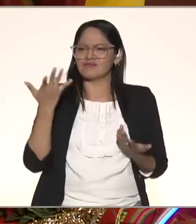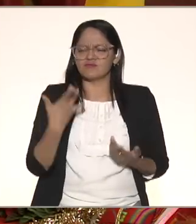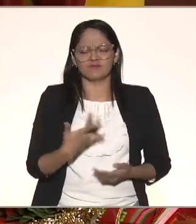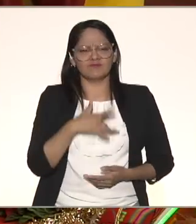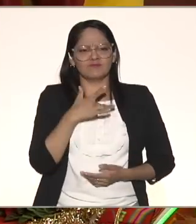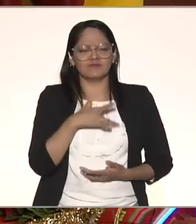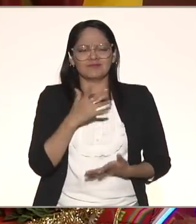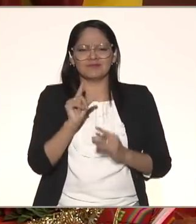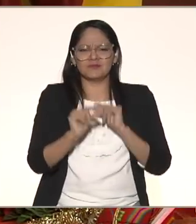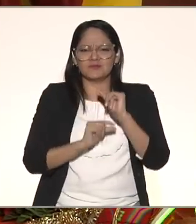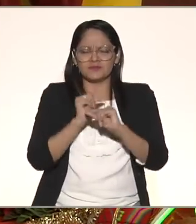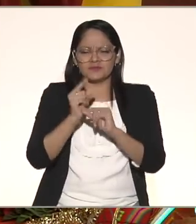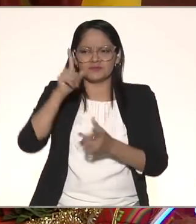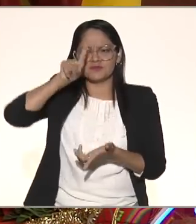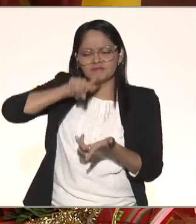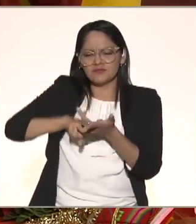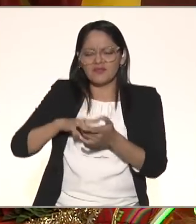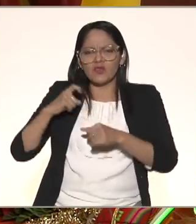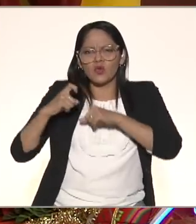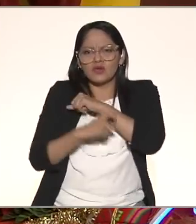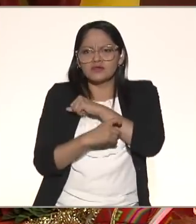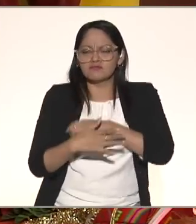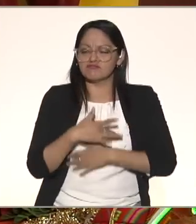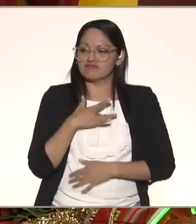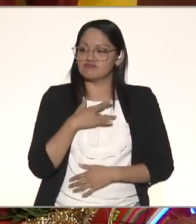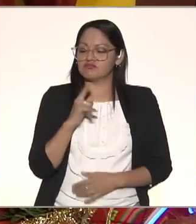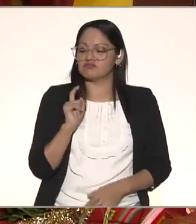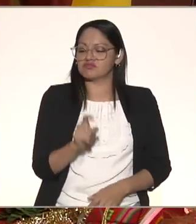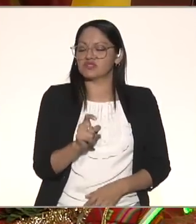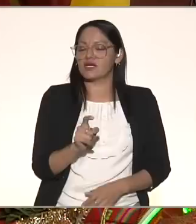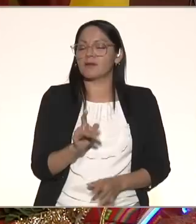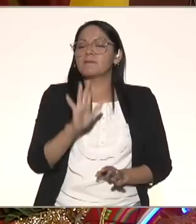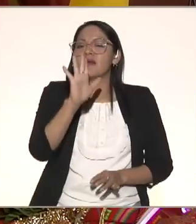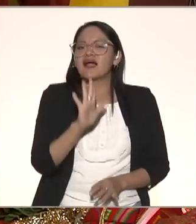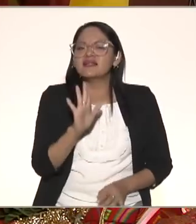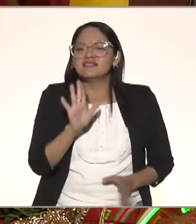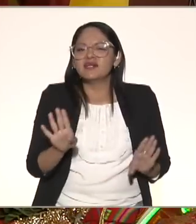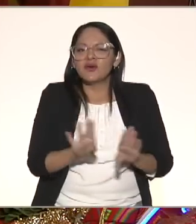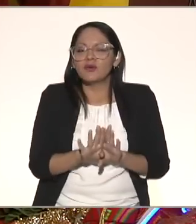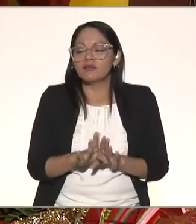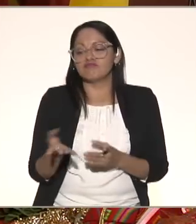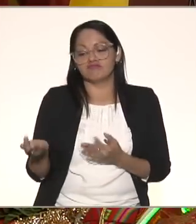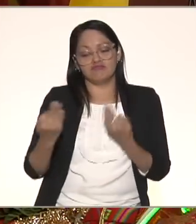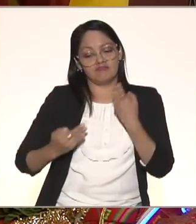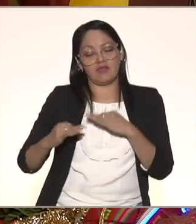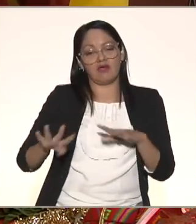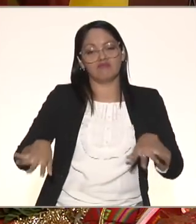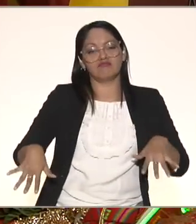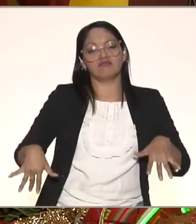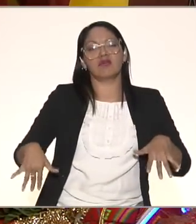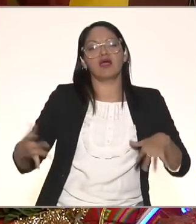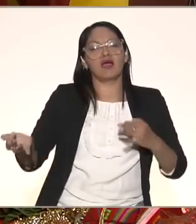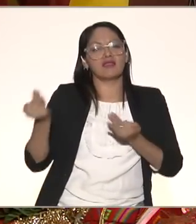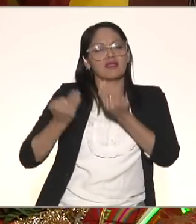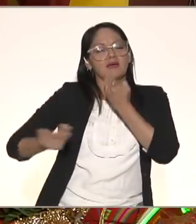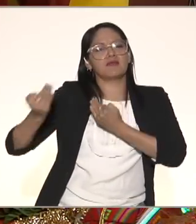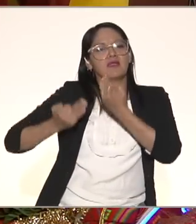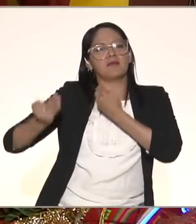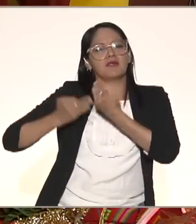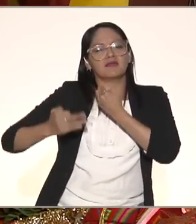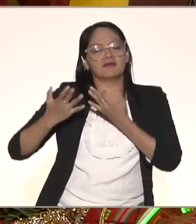manera con un piloto automático, pues solo le dan play y es como, bueno, que me den, ¿no? Entonces, creo que aquí sí,